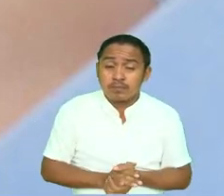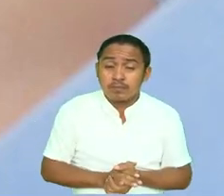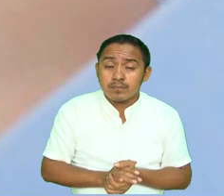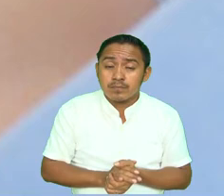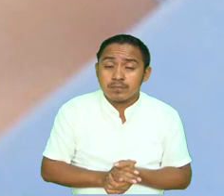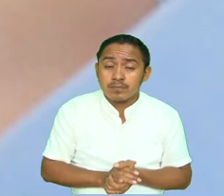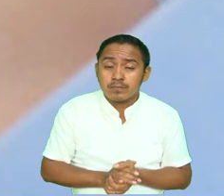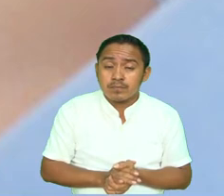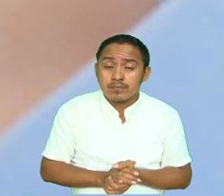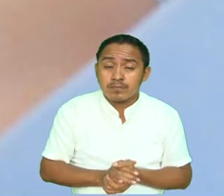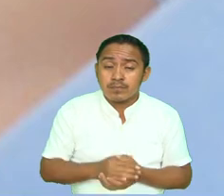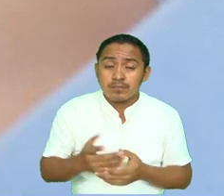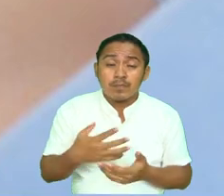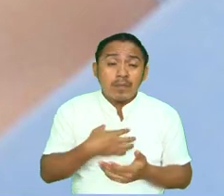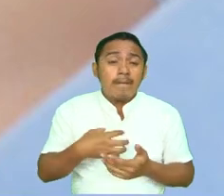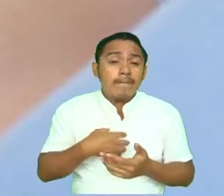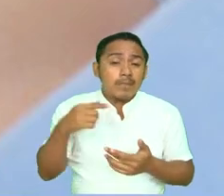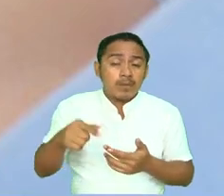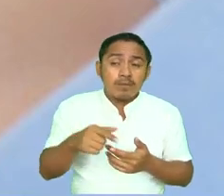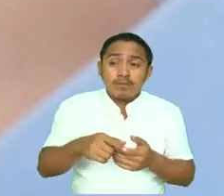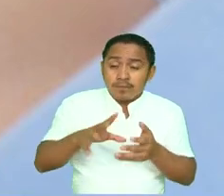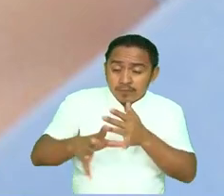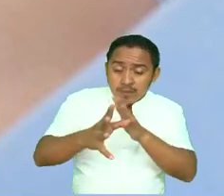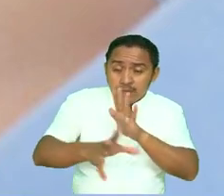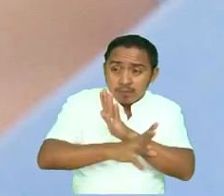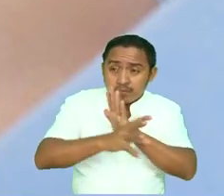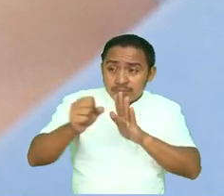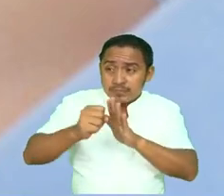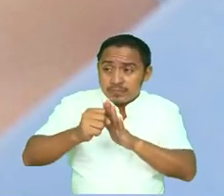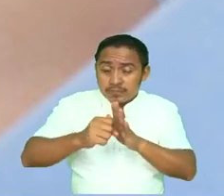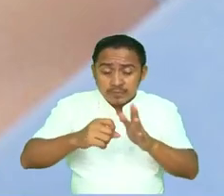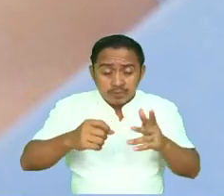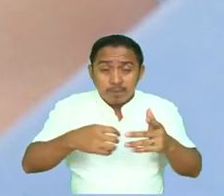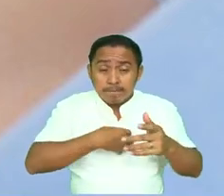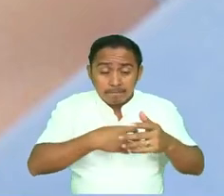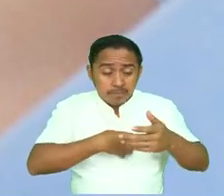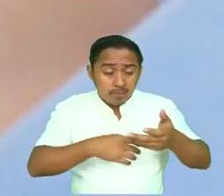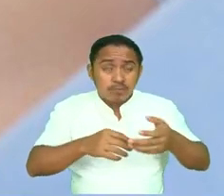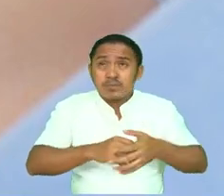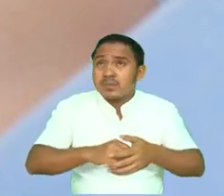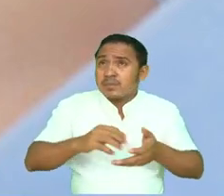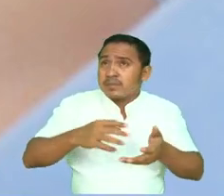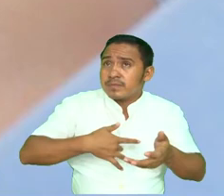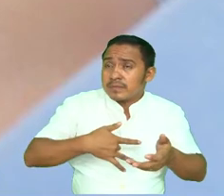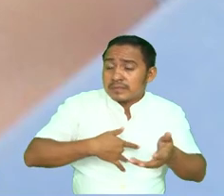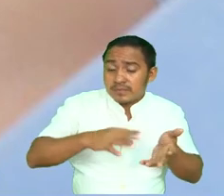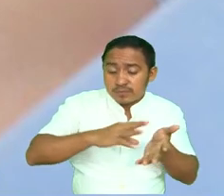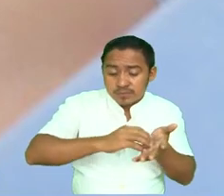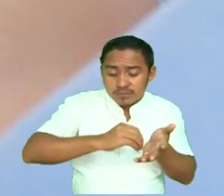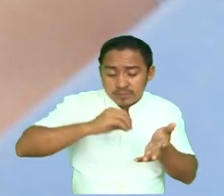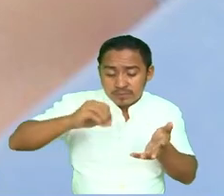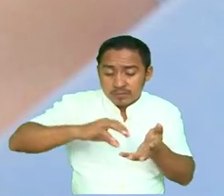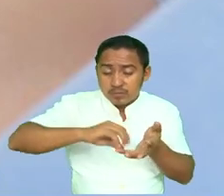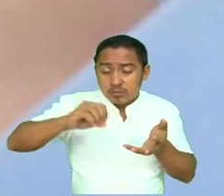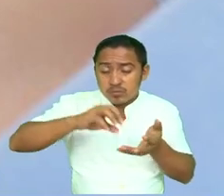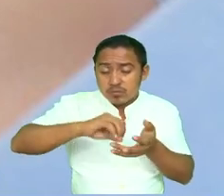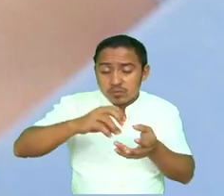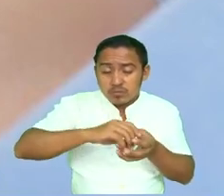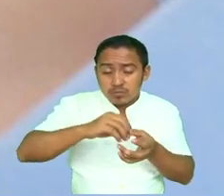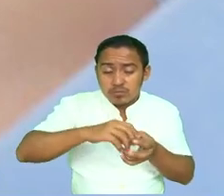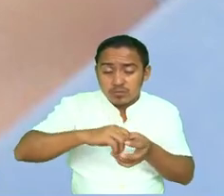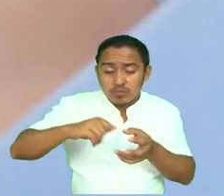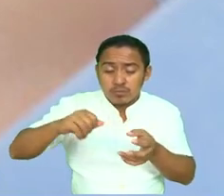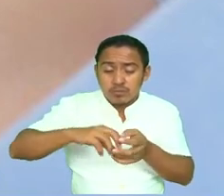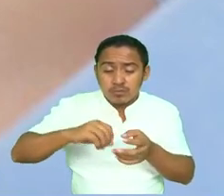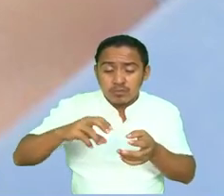¿Eso es lo que se llama la extracción de la glándula de sudoripa o no? Sí, se extrae porque uno realiza lo que es un corte, se hace